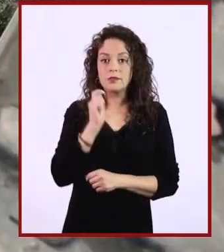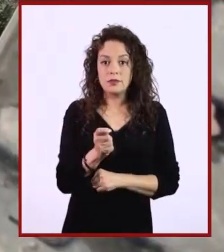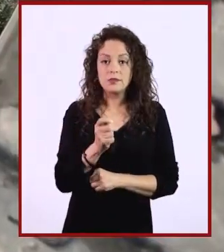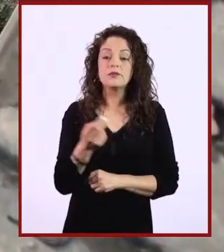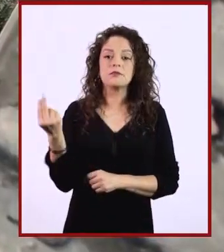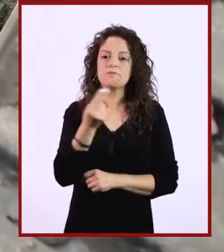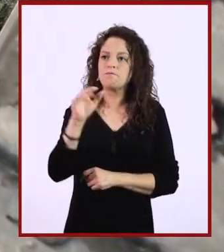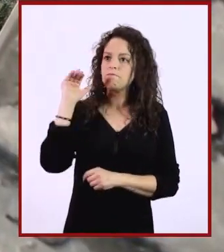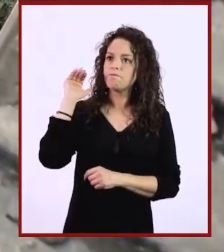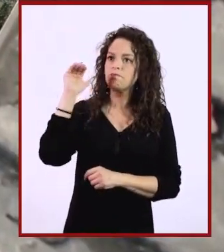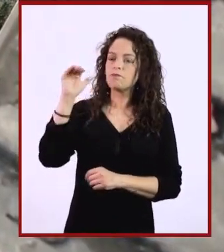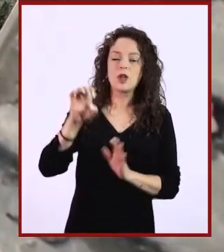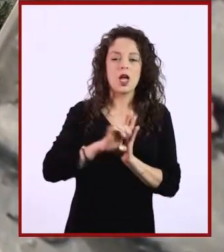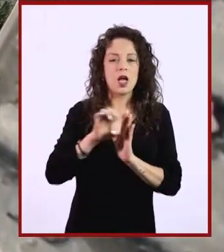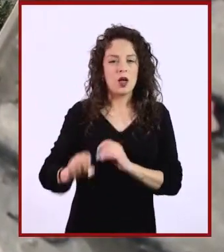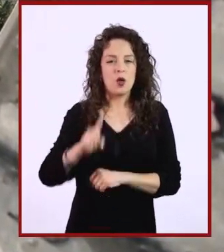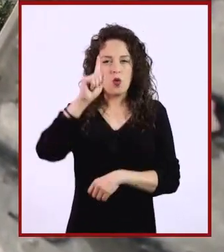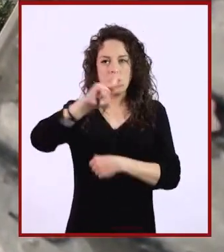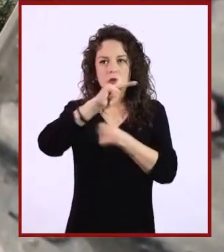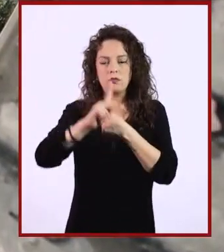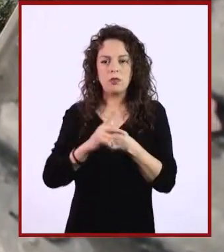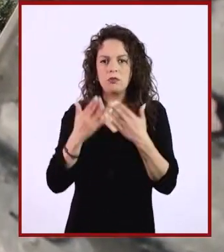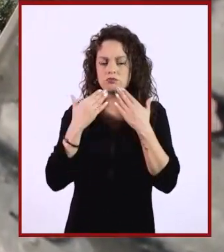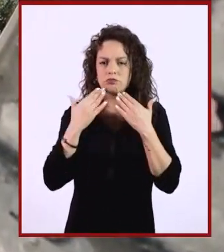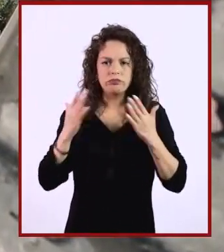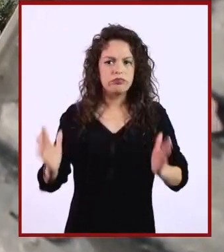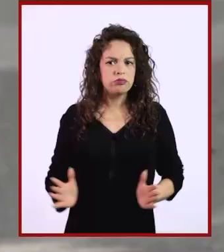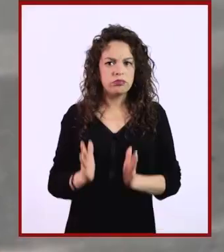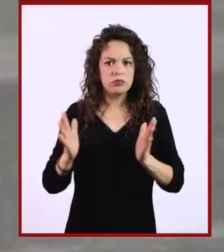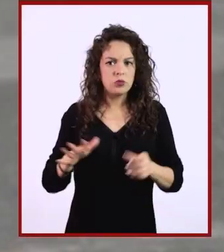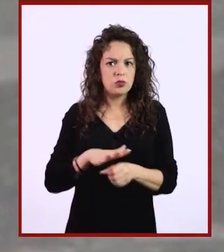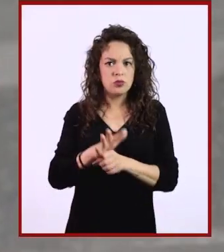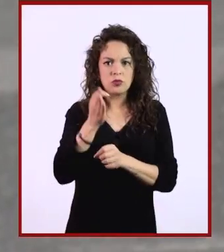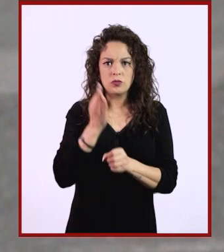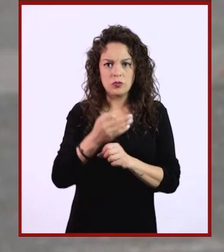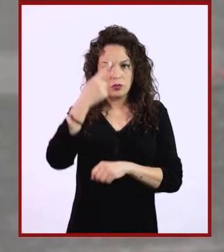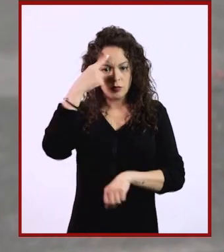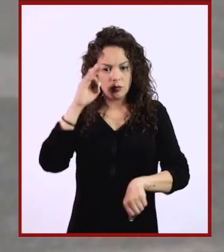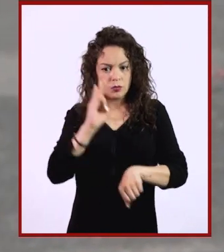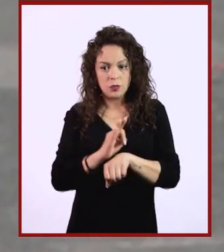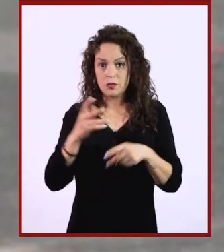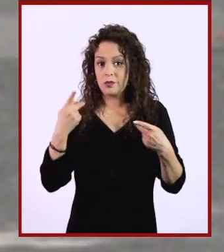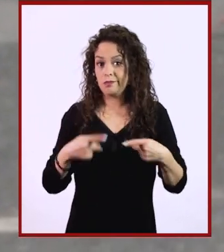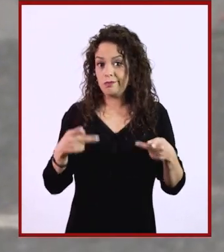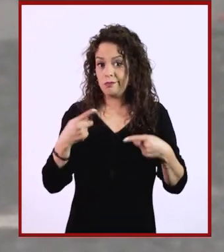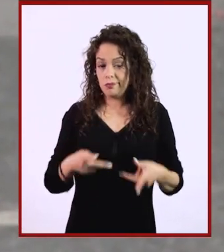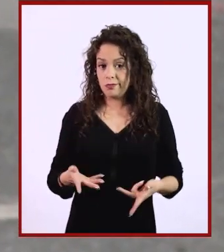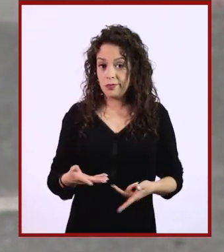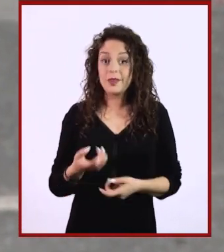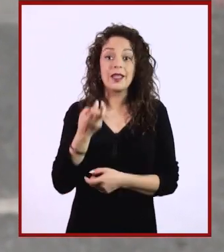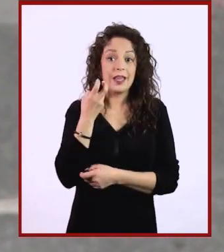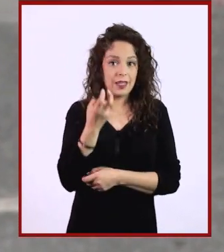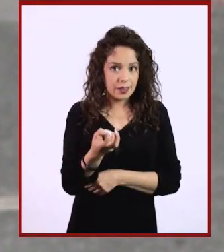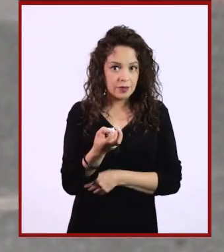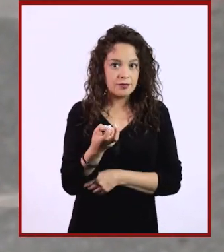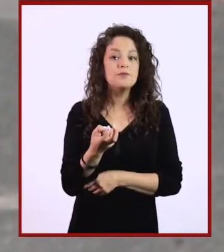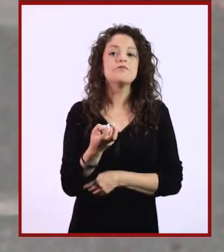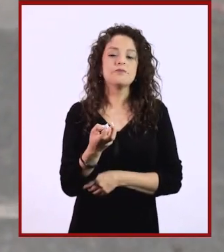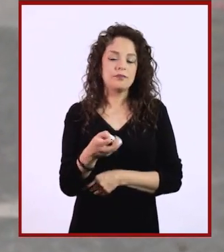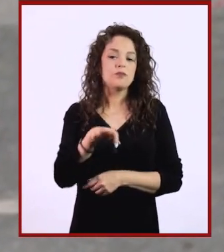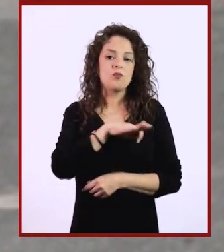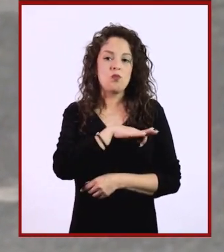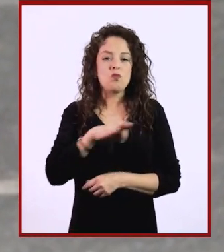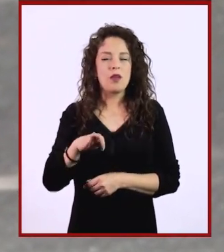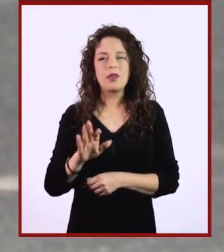demanda cuando, por ejemplo, un país no promueve la suficiente protección a sus ciudadanos, ¿no? Entonces, si bien